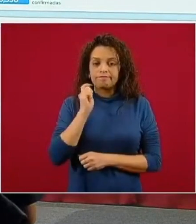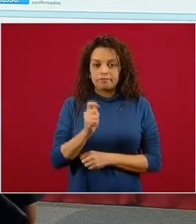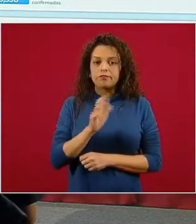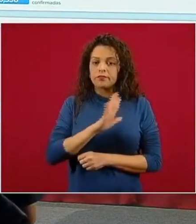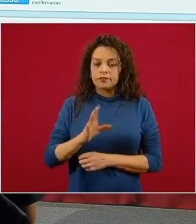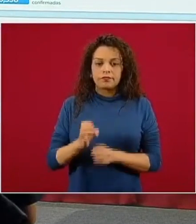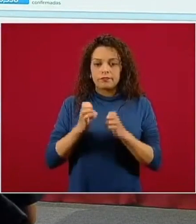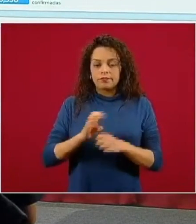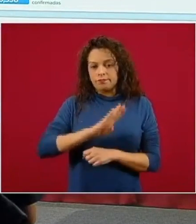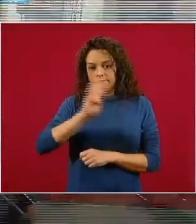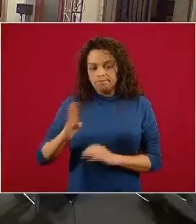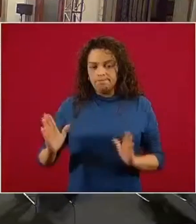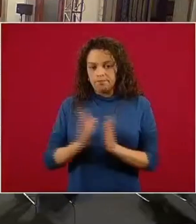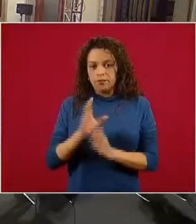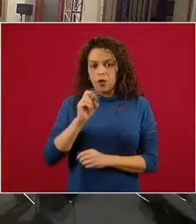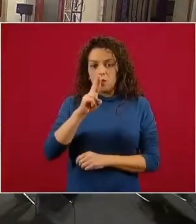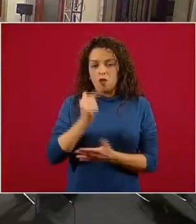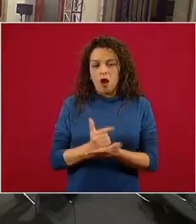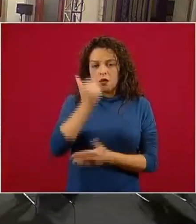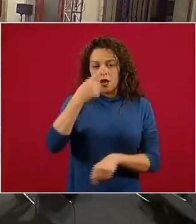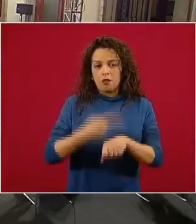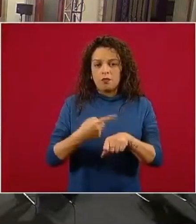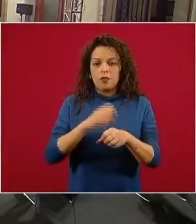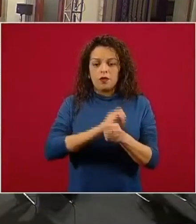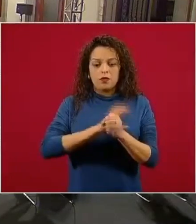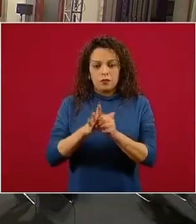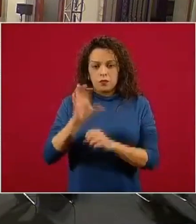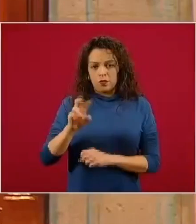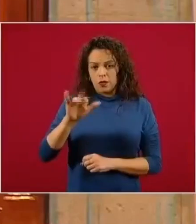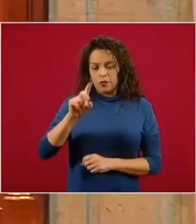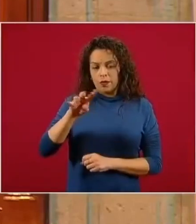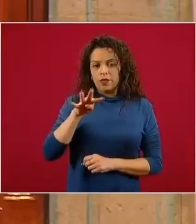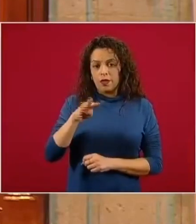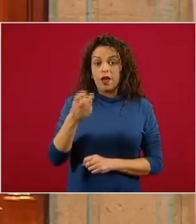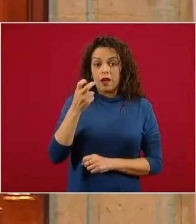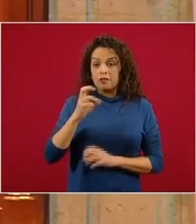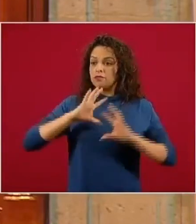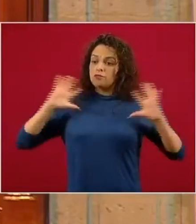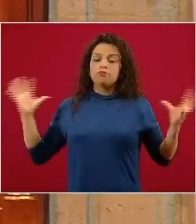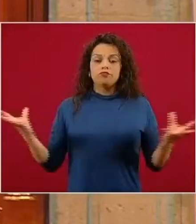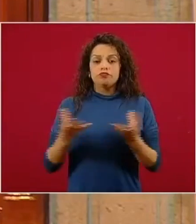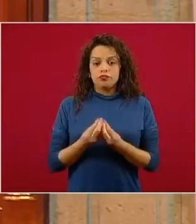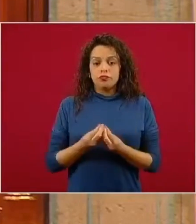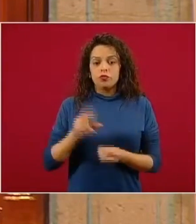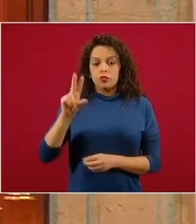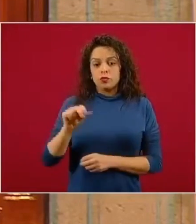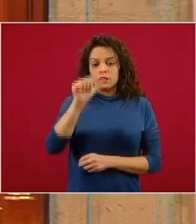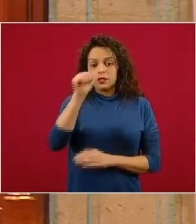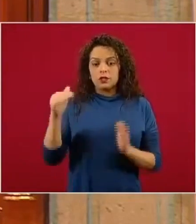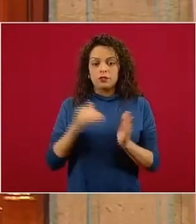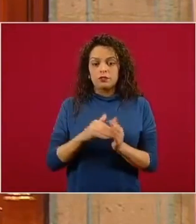en donde se ha reportado, donde ya se puede hablar, dijo el doctor José Luis Salomía, director de epidemiología, de un